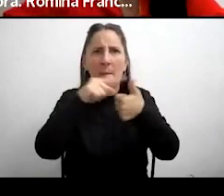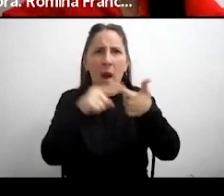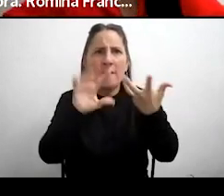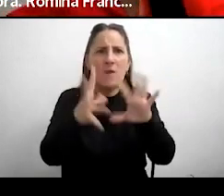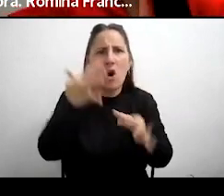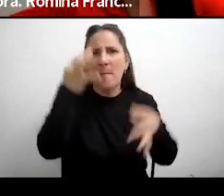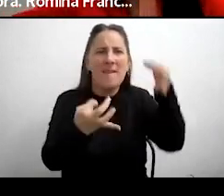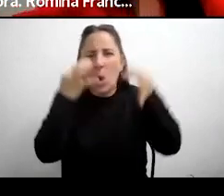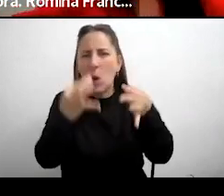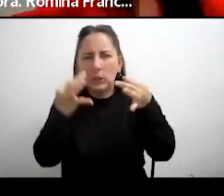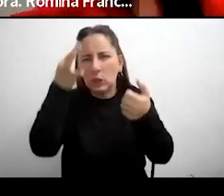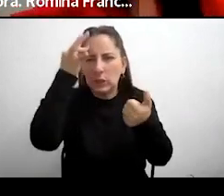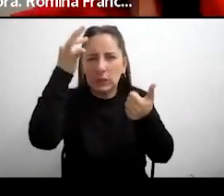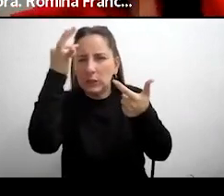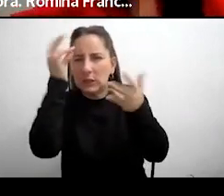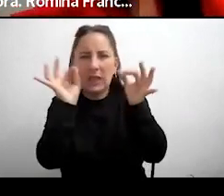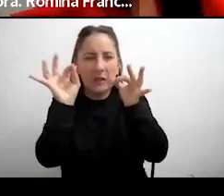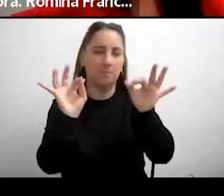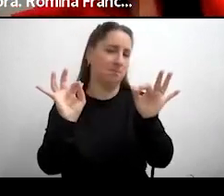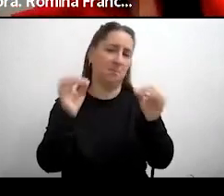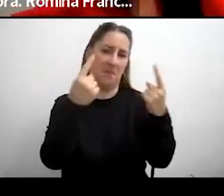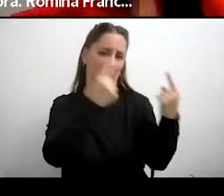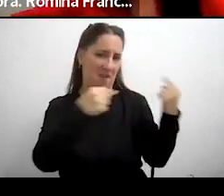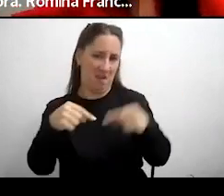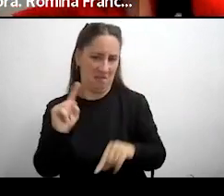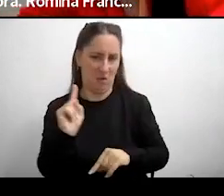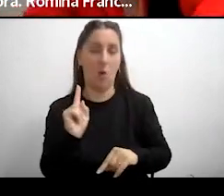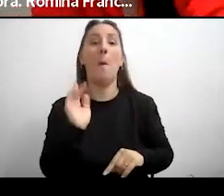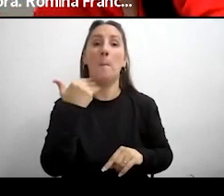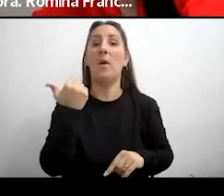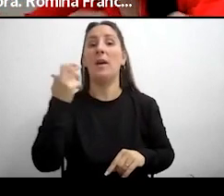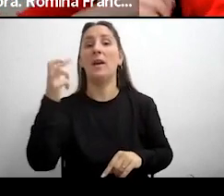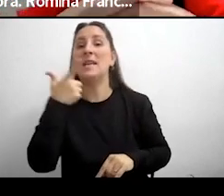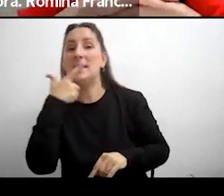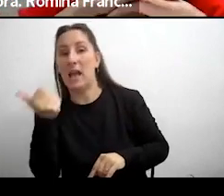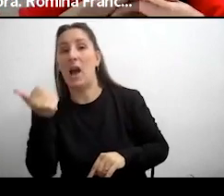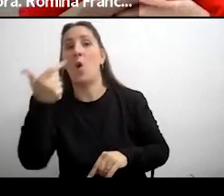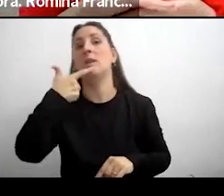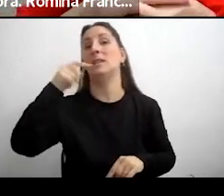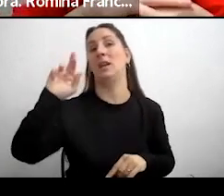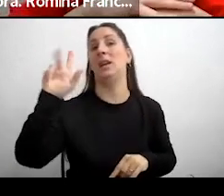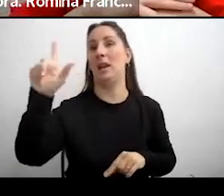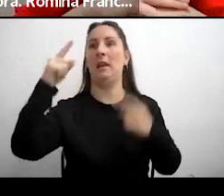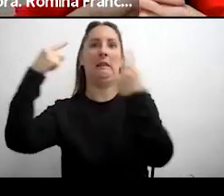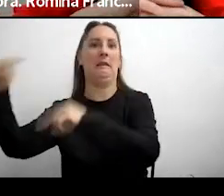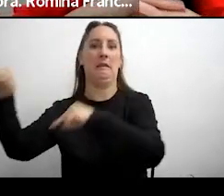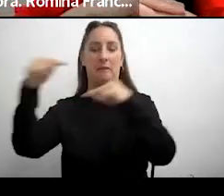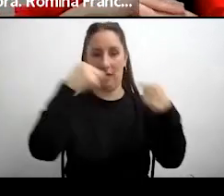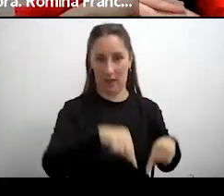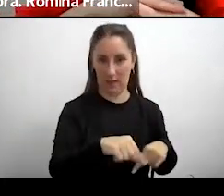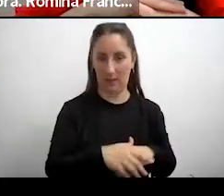evaluación diferentes a lo que sí puede suceder con una SA y una SRL. La primera